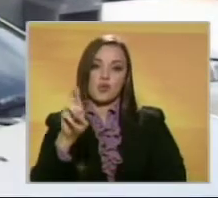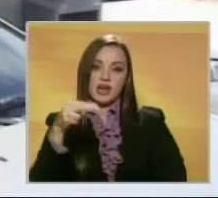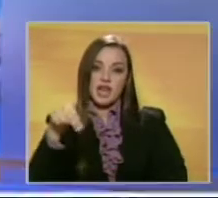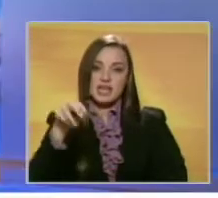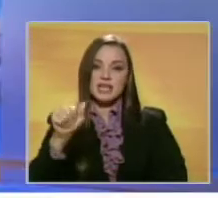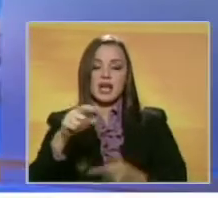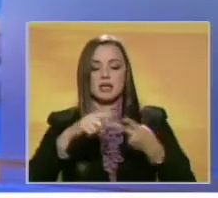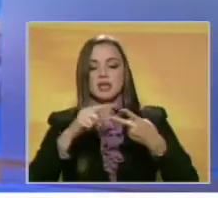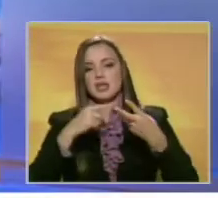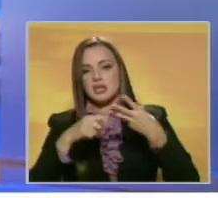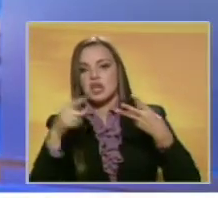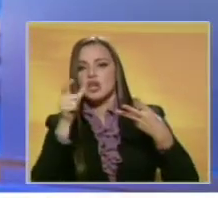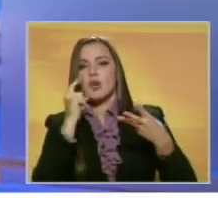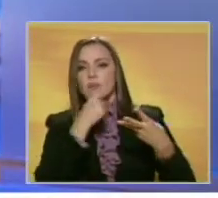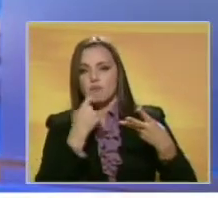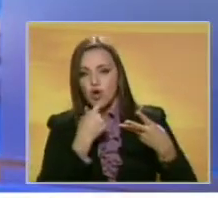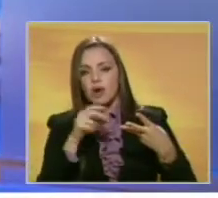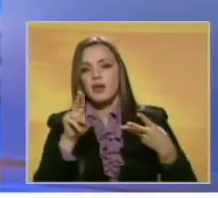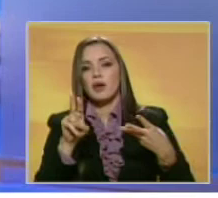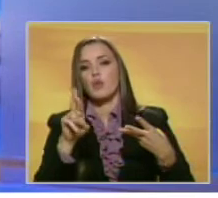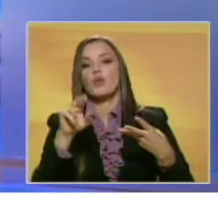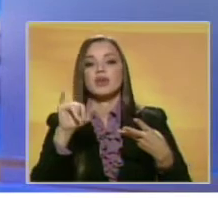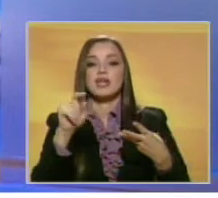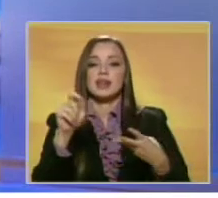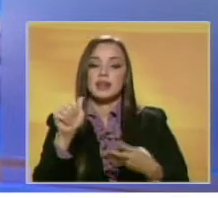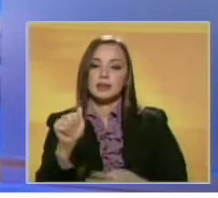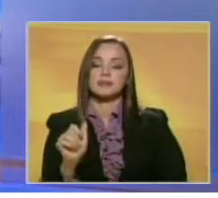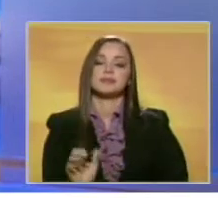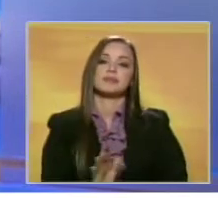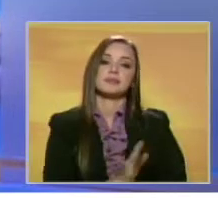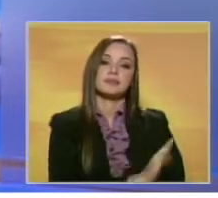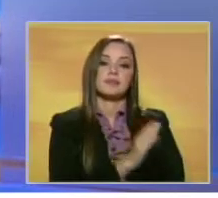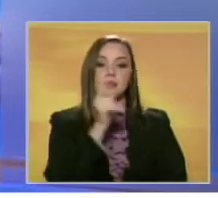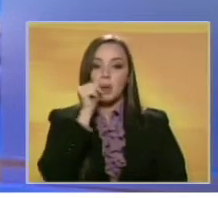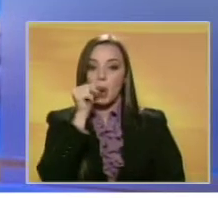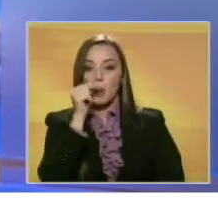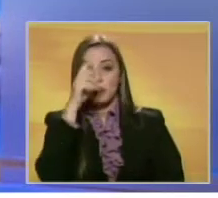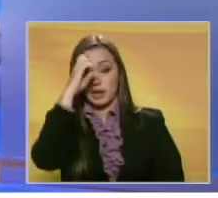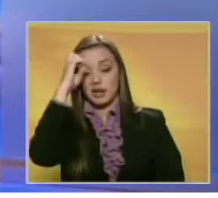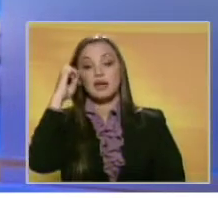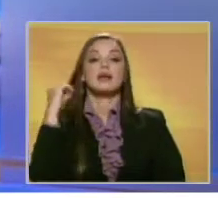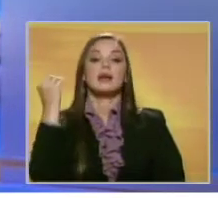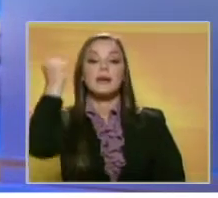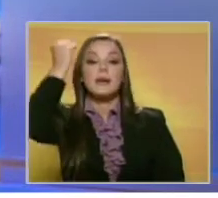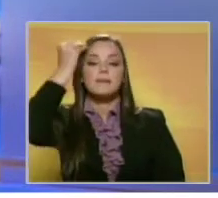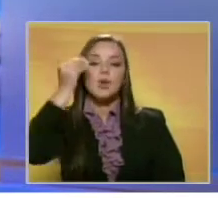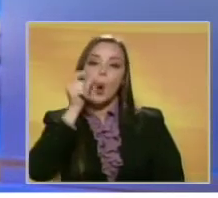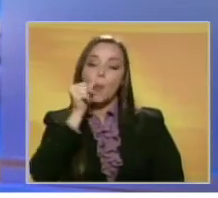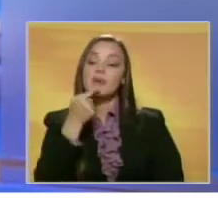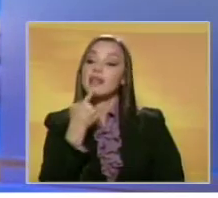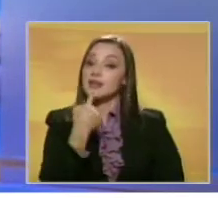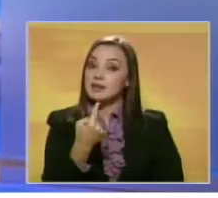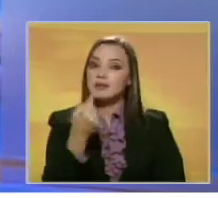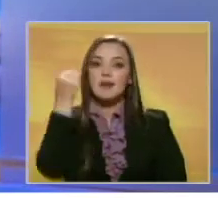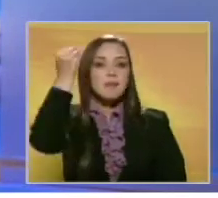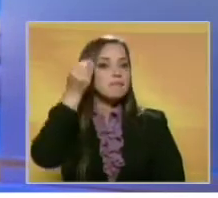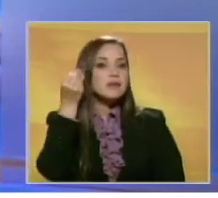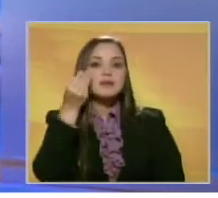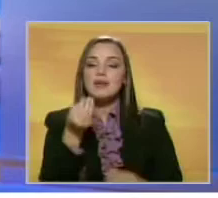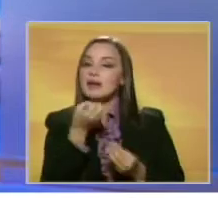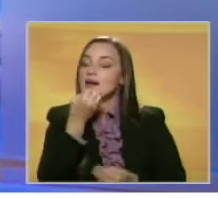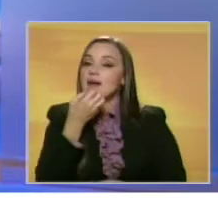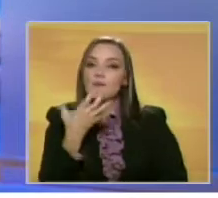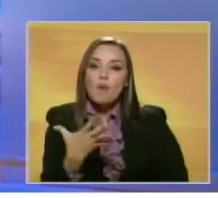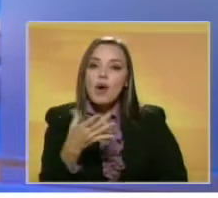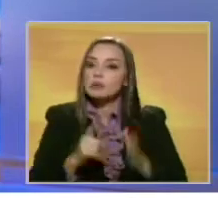Grita. Simón Calzadilla, secretario general del Movimiento Progresista de Venezuela, considera que fue un éxito la realización de elecciones